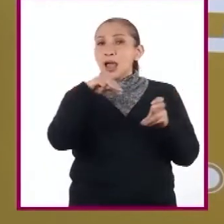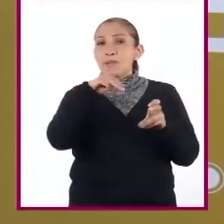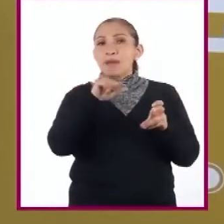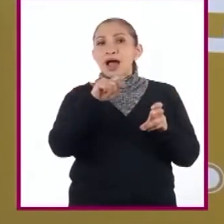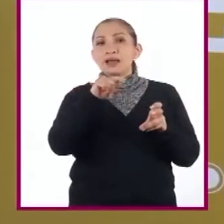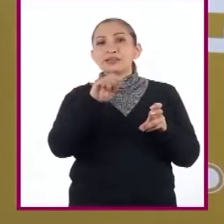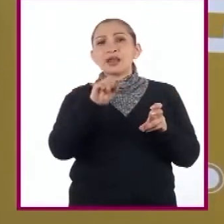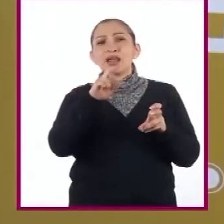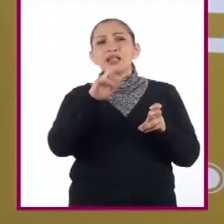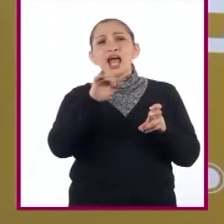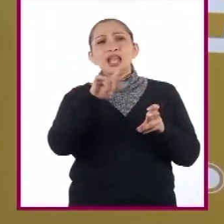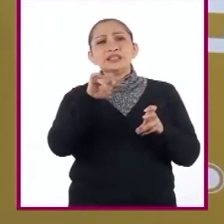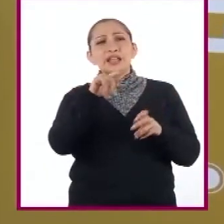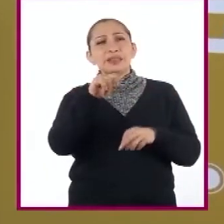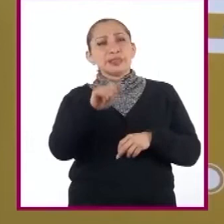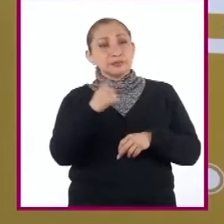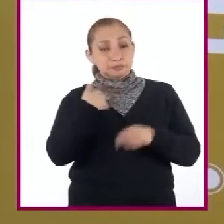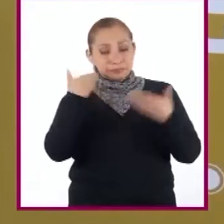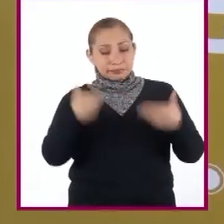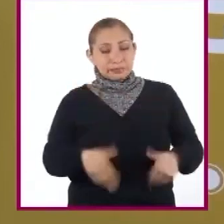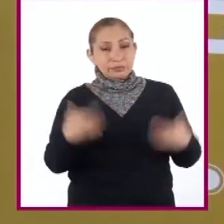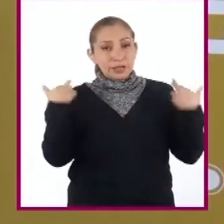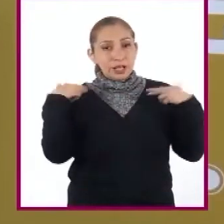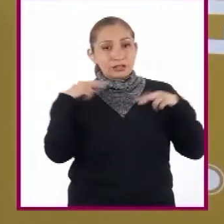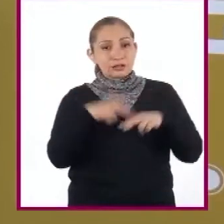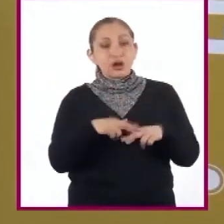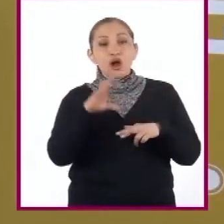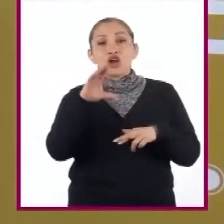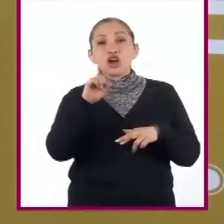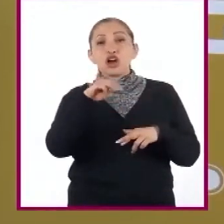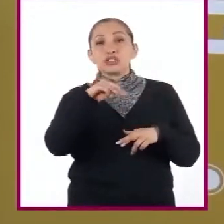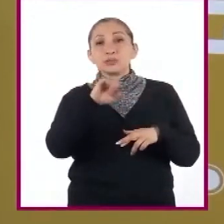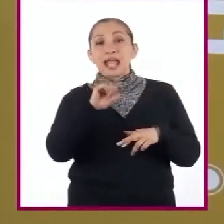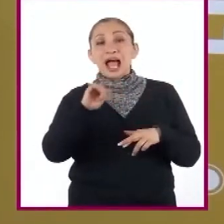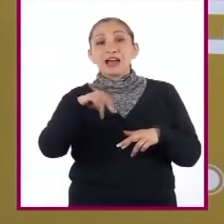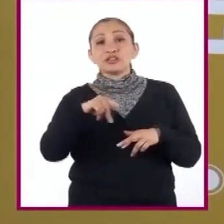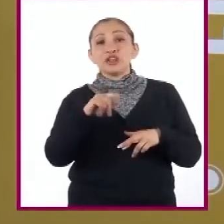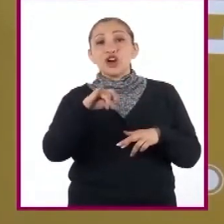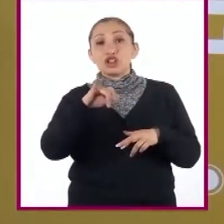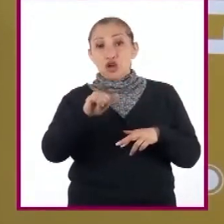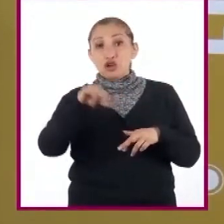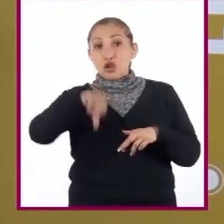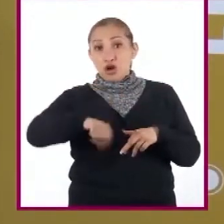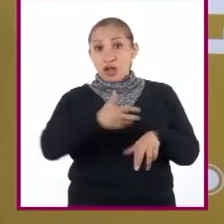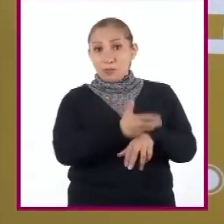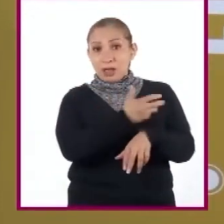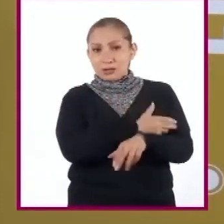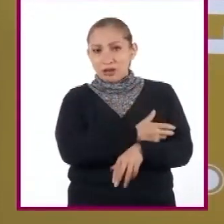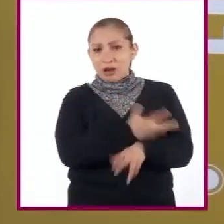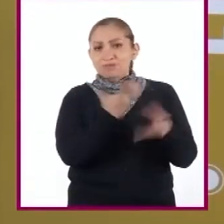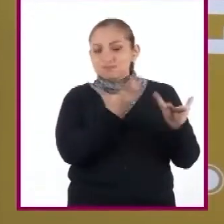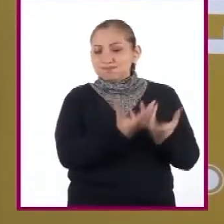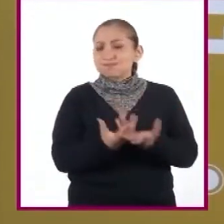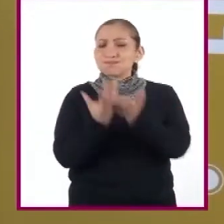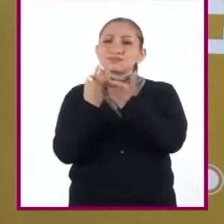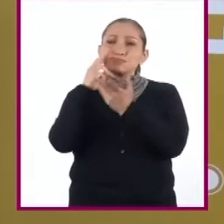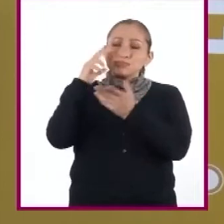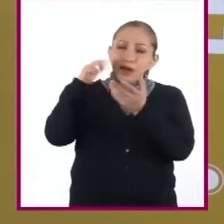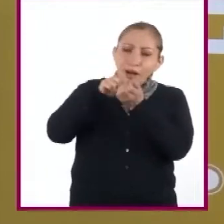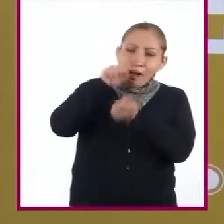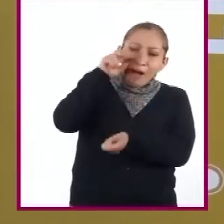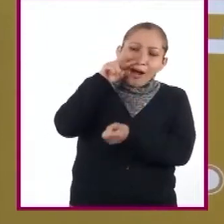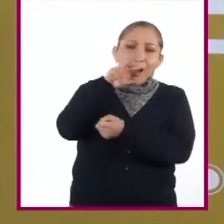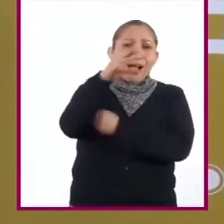Materialízate. Soy el profesor Cosme Antonio Fragoso Farías y los acompañaré en esta emisión. Viajemos juntos al sorprendente